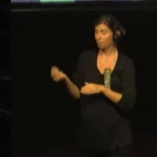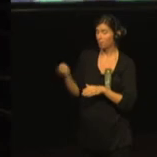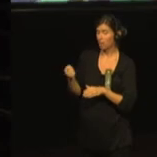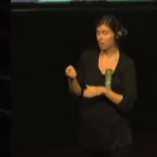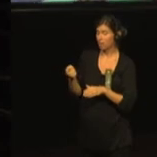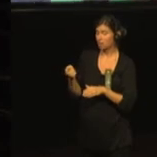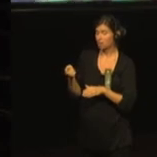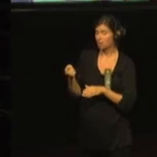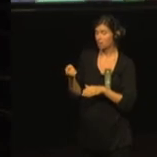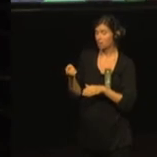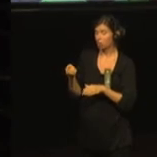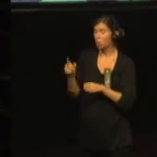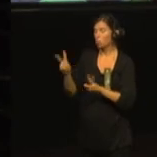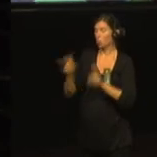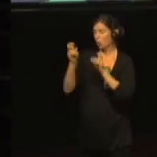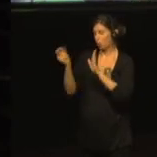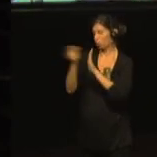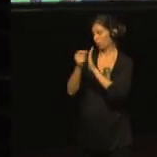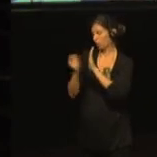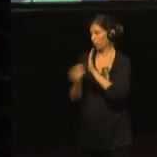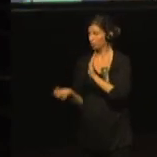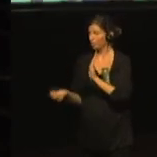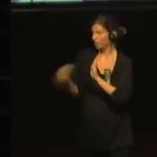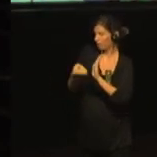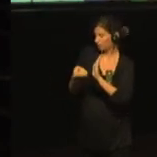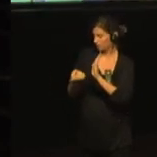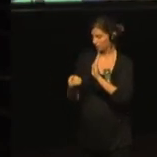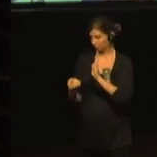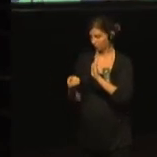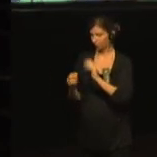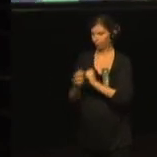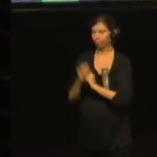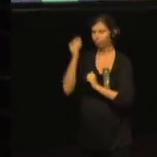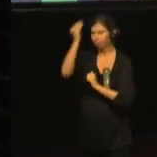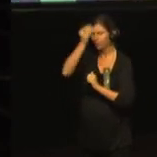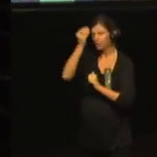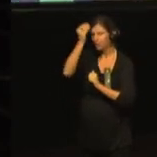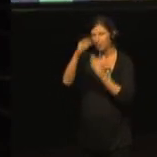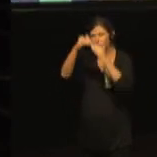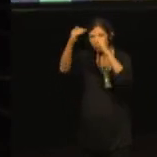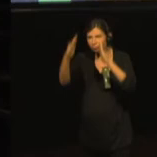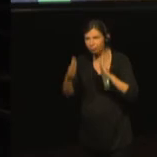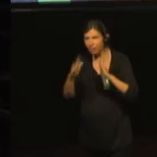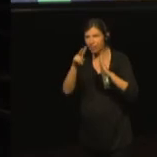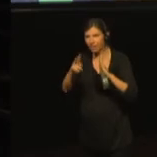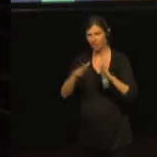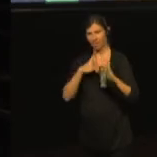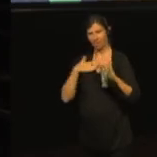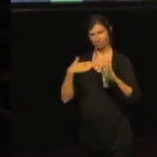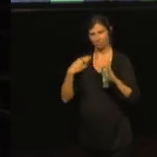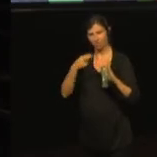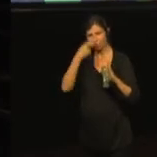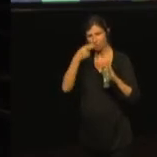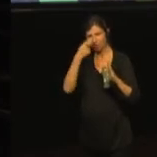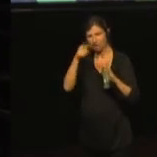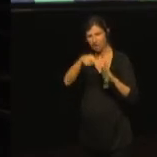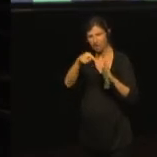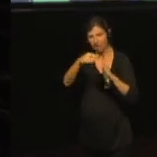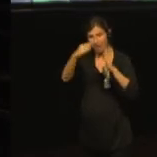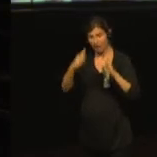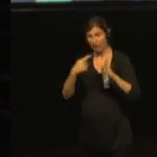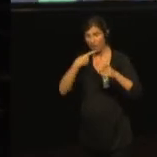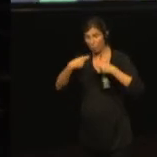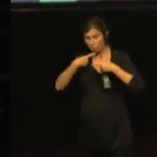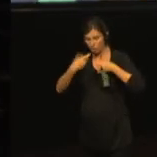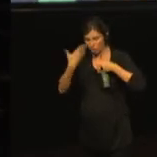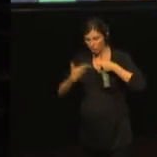indicadores. Queríamos que la organización estuviera muy interesada, queríamos que la organización respondiera al cuestionario, por lo tanto, un grupo de trabajo